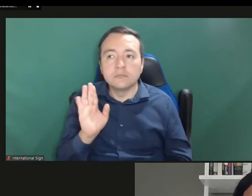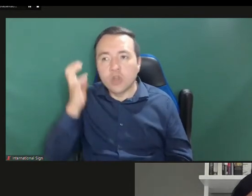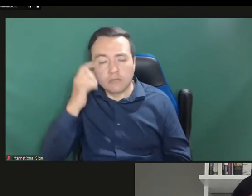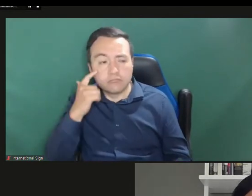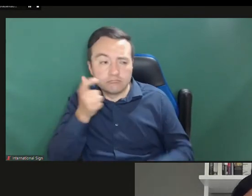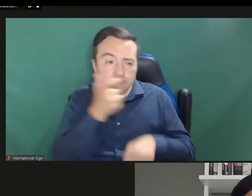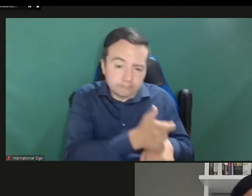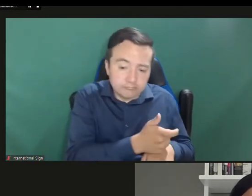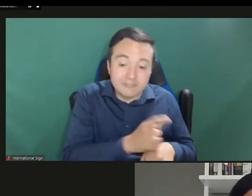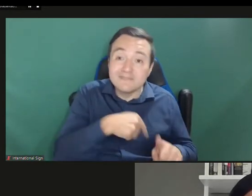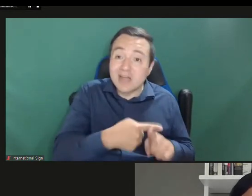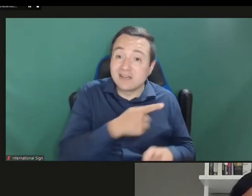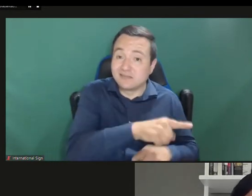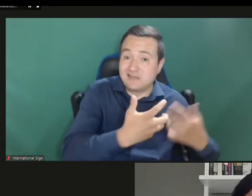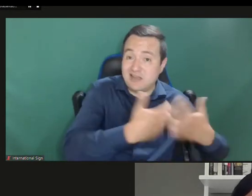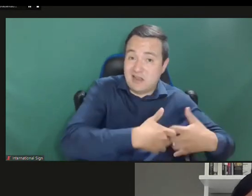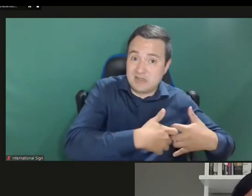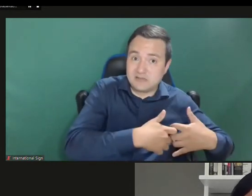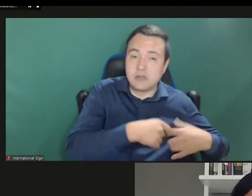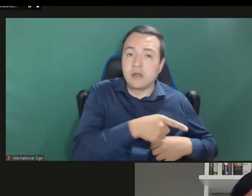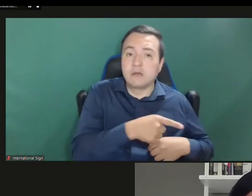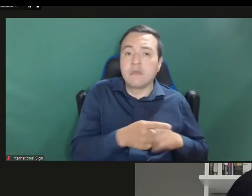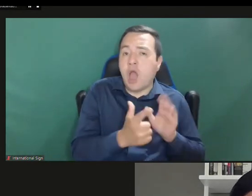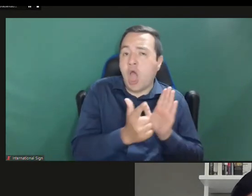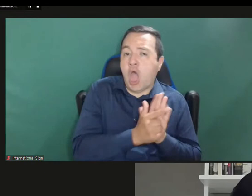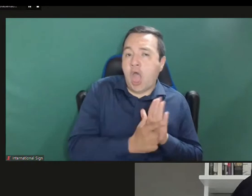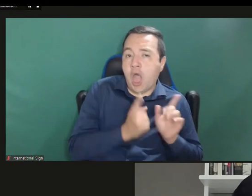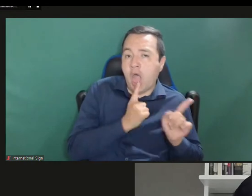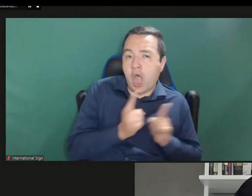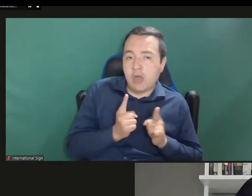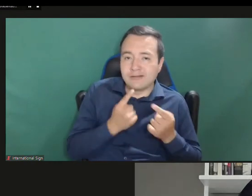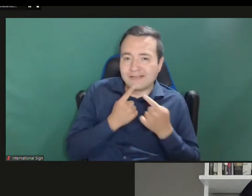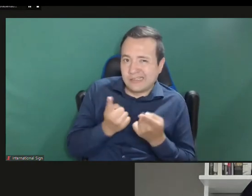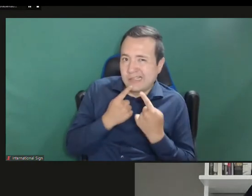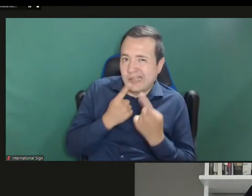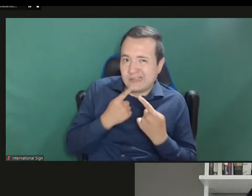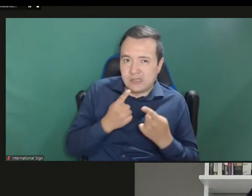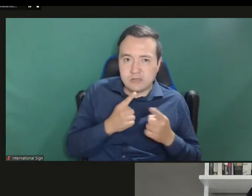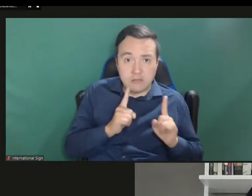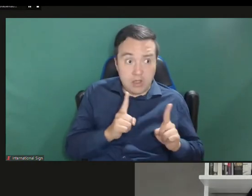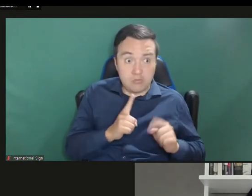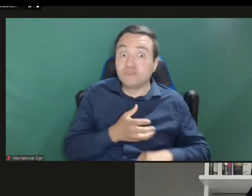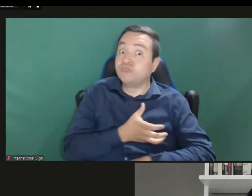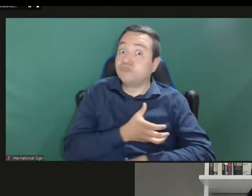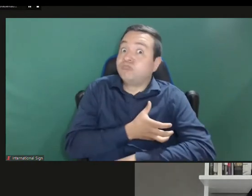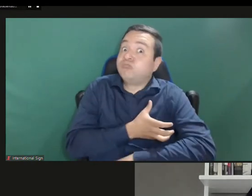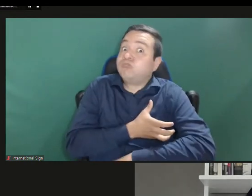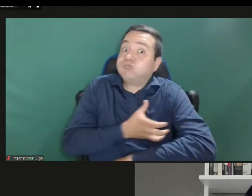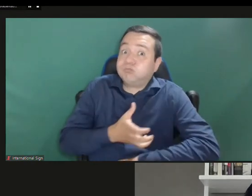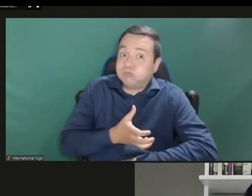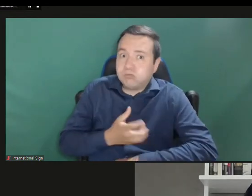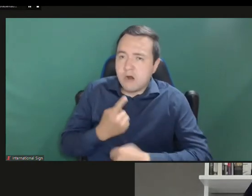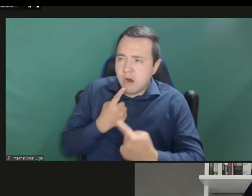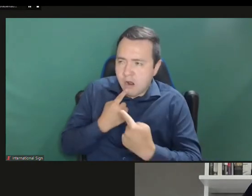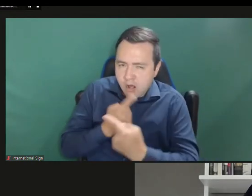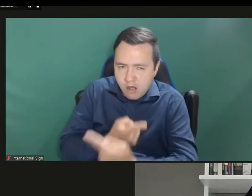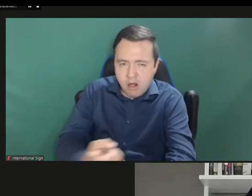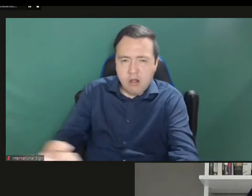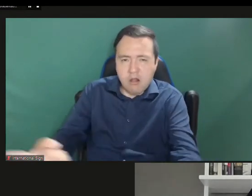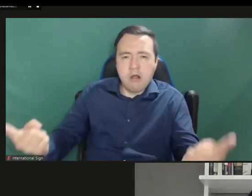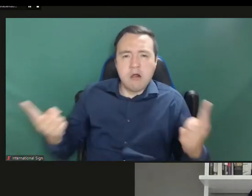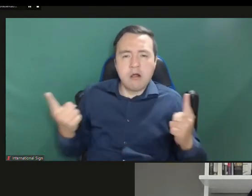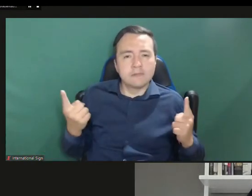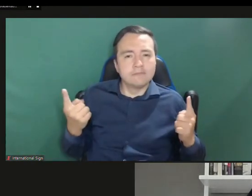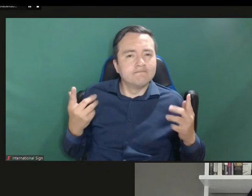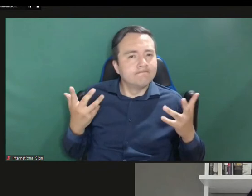argumentos legales que no necesariamente ha sido los jurídicos pero discursivamente son muy poderosos y lo que nos ha pasado muchas veces es que